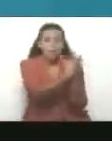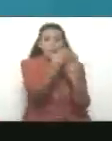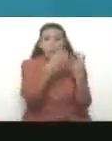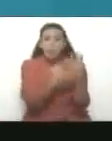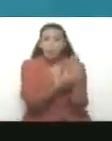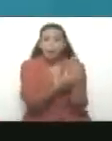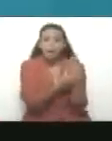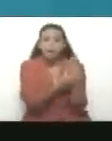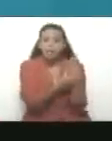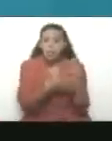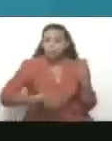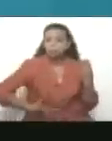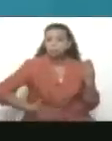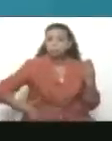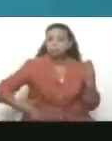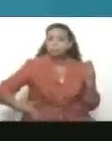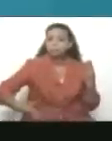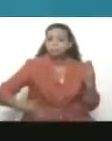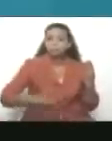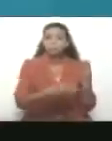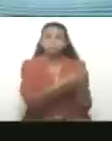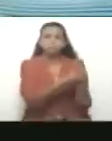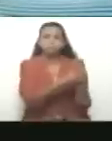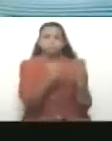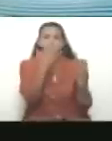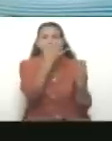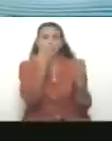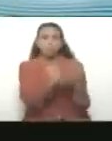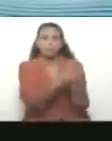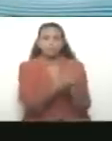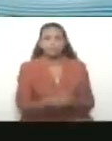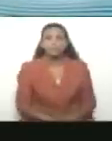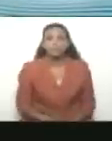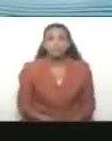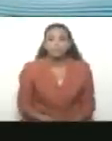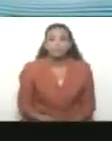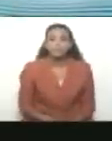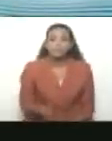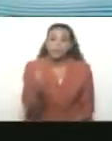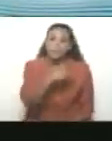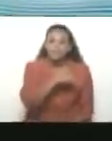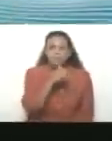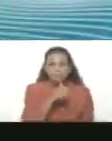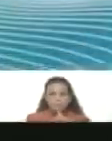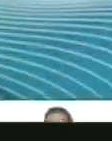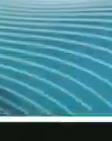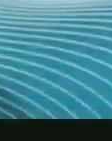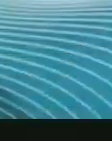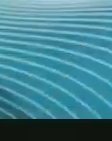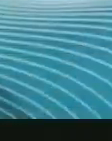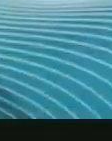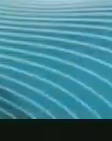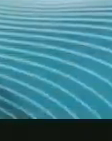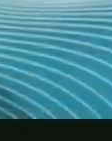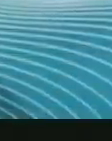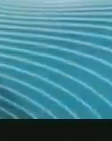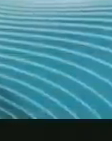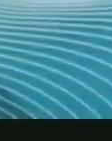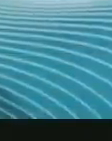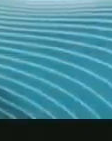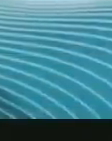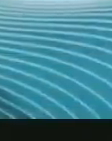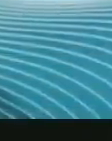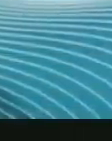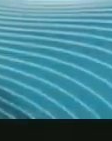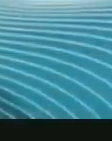Perlita Pues bueno presidente seguimos revisando entonces lo que ha ocurrido en materia noticiosa durante estos días